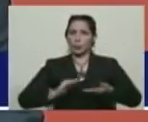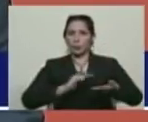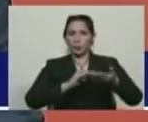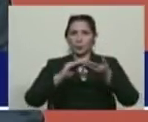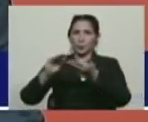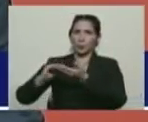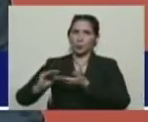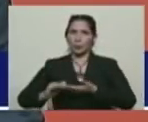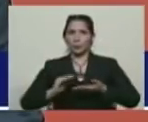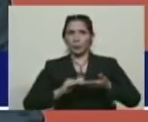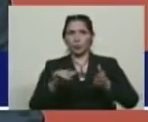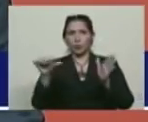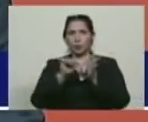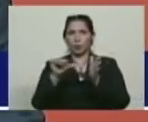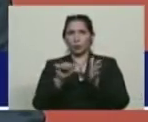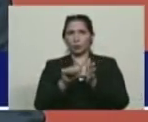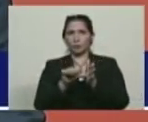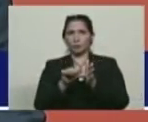donde